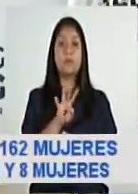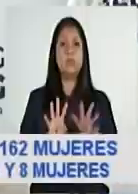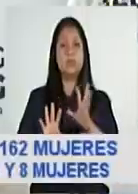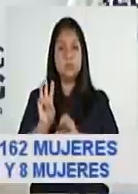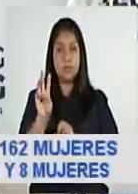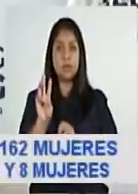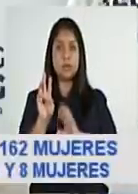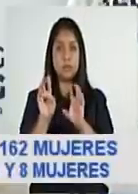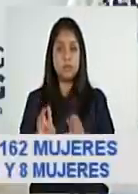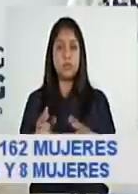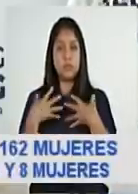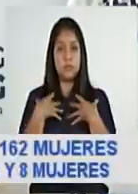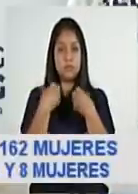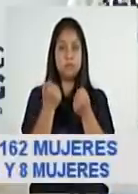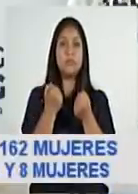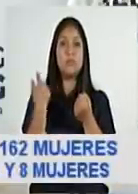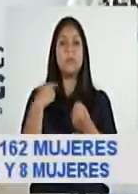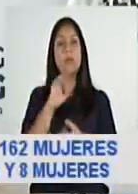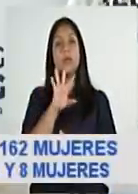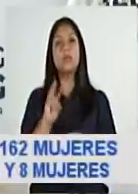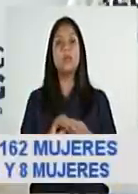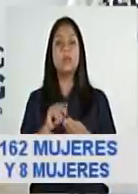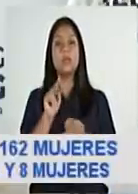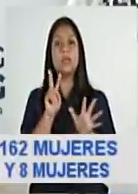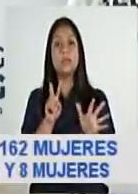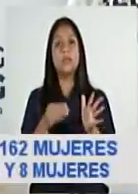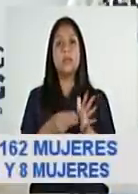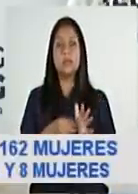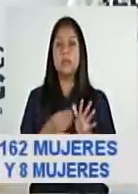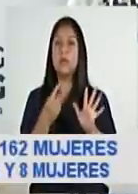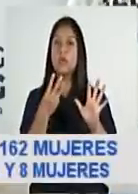1.413 pacientes recuperados para un total de